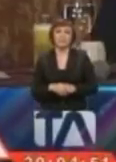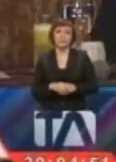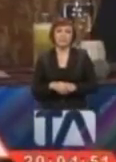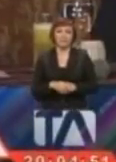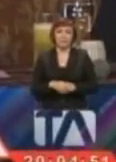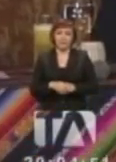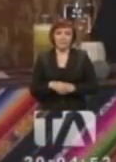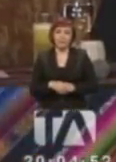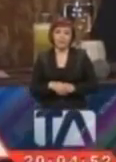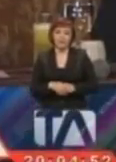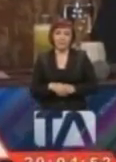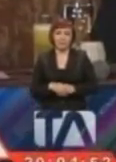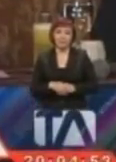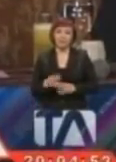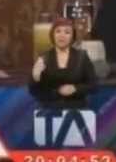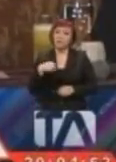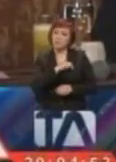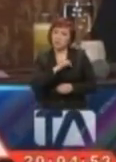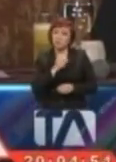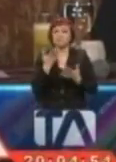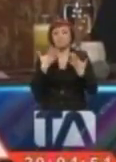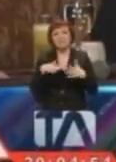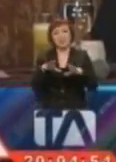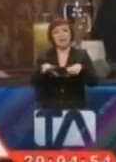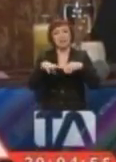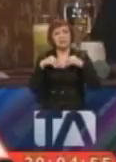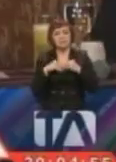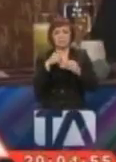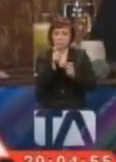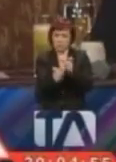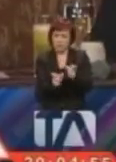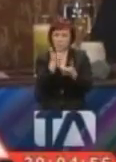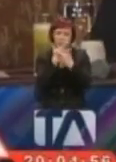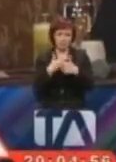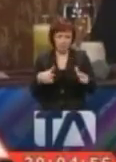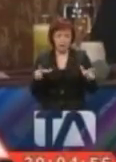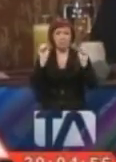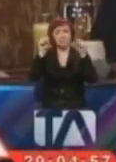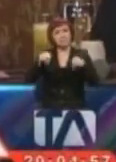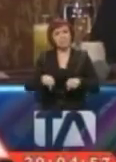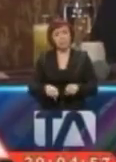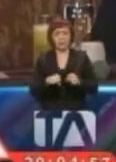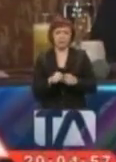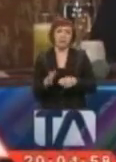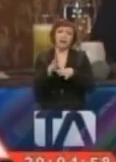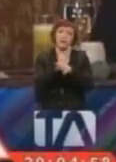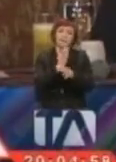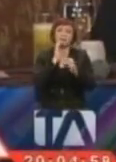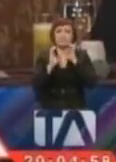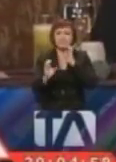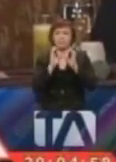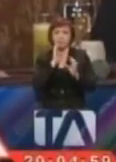diálogo. Haber otorgado ya indultos antes, inclusive, de tener esta conversación,